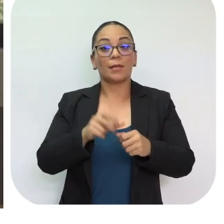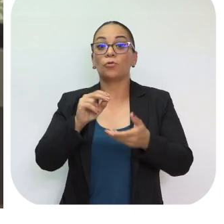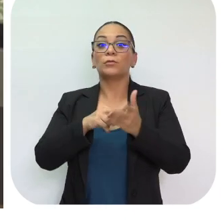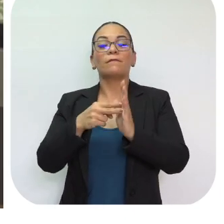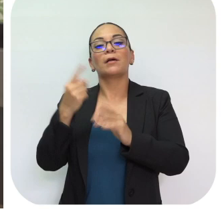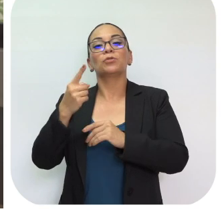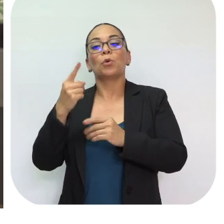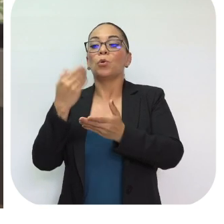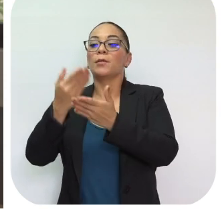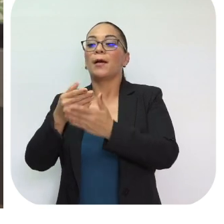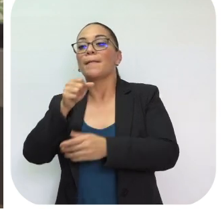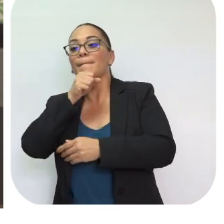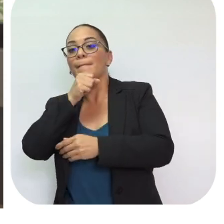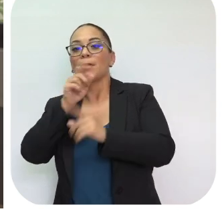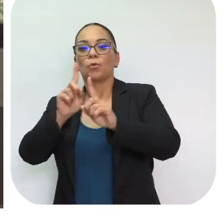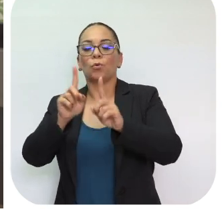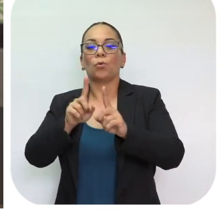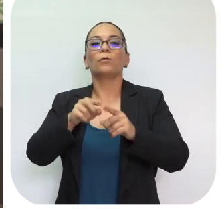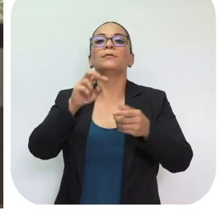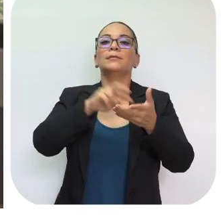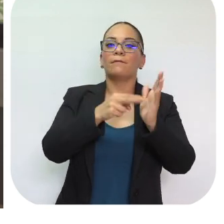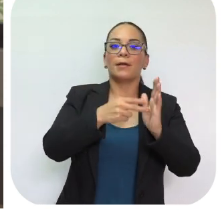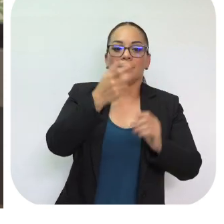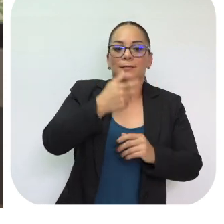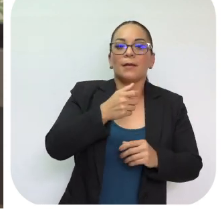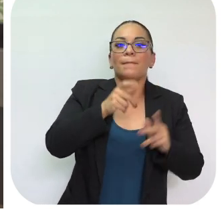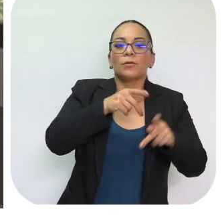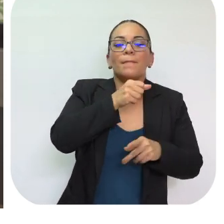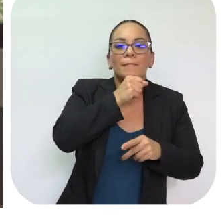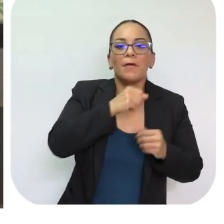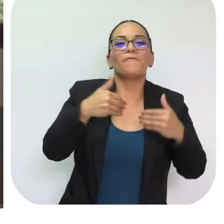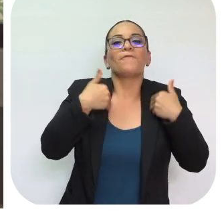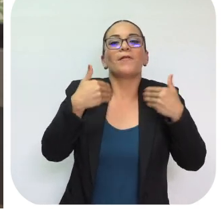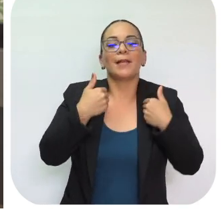más, es llegar a ser viejo, feliz y